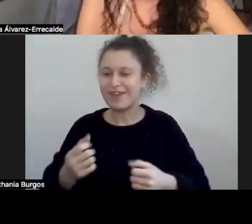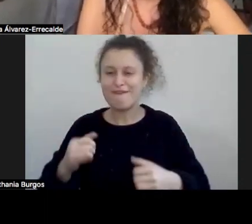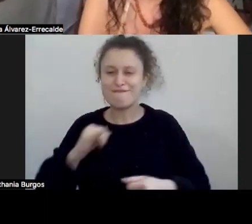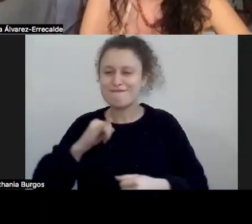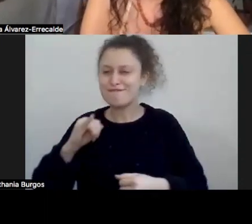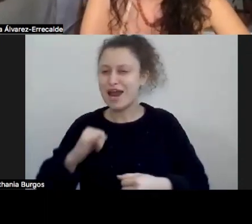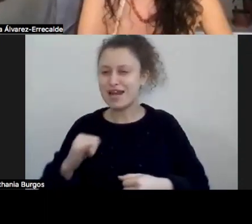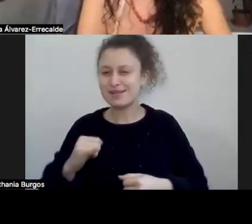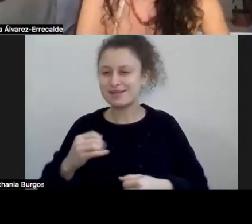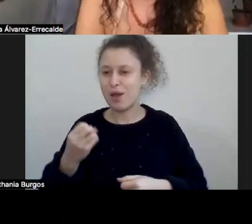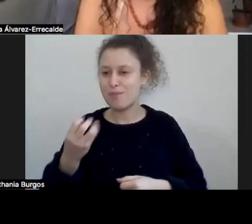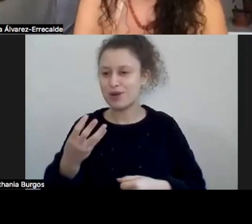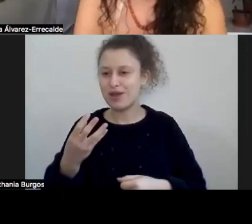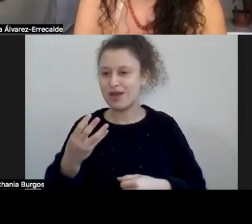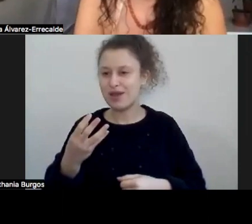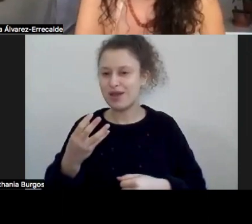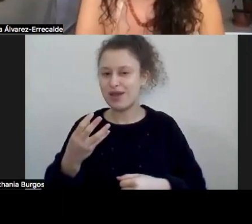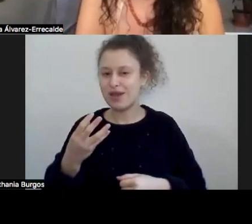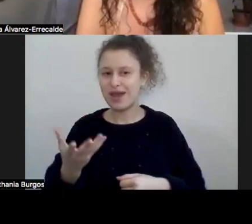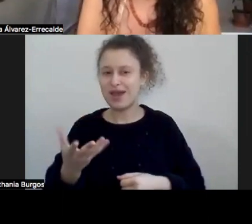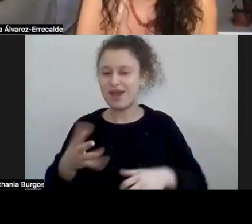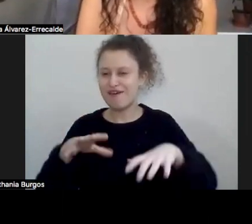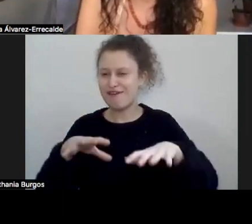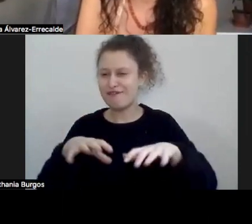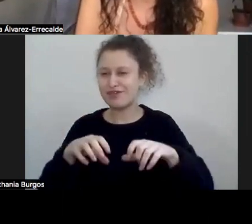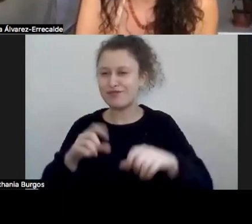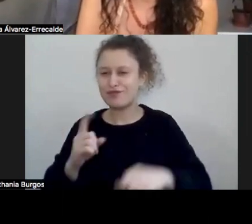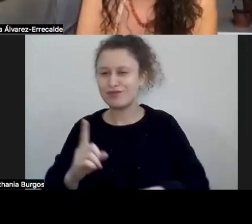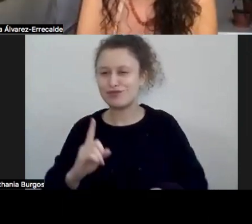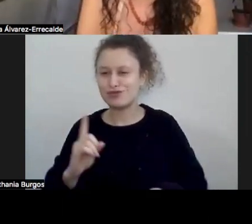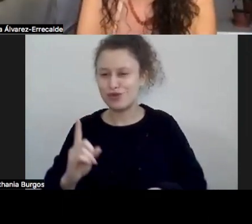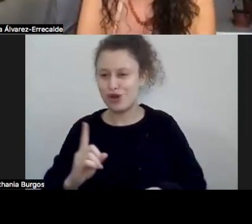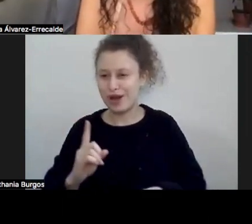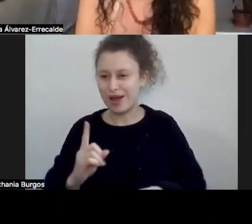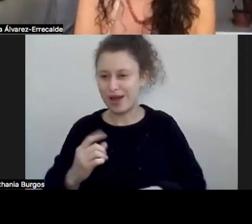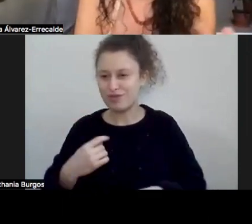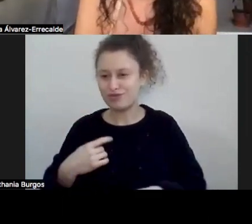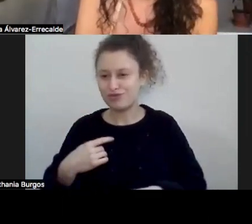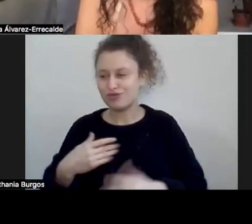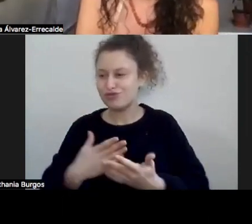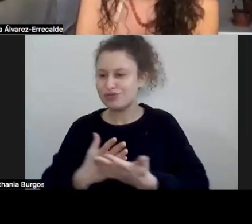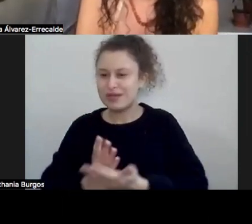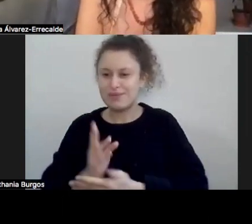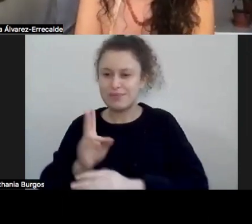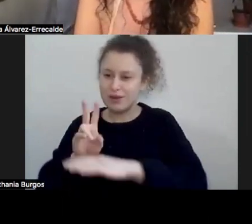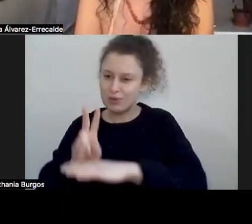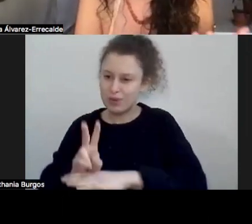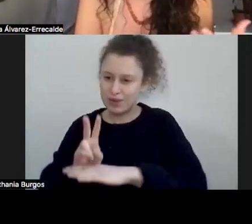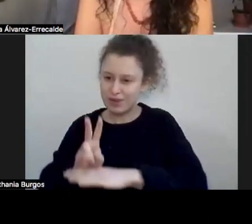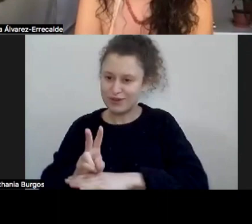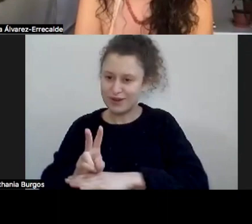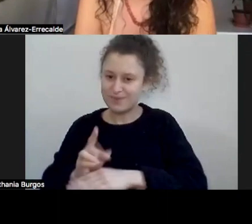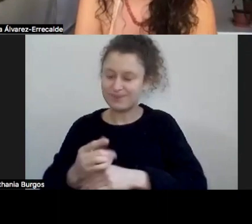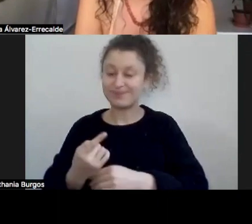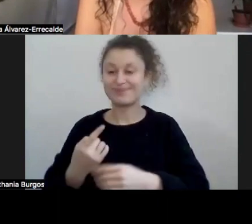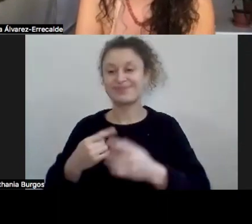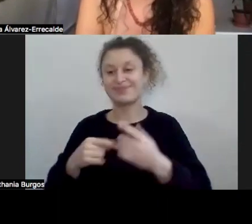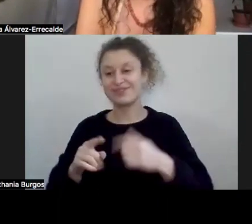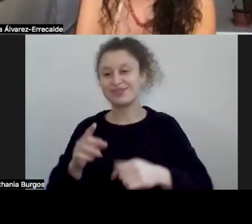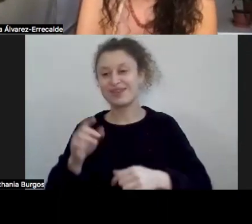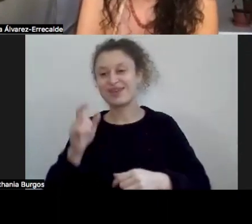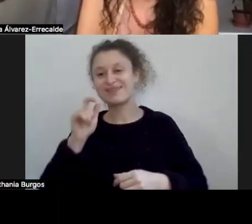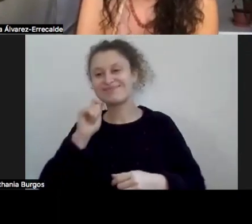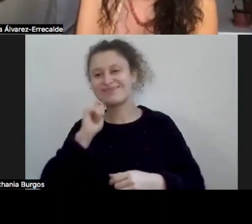Y siempre había sido cuidadora, así que me pareció también como muy bonito esta posibilidad de generar